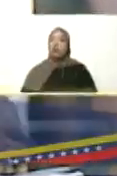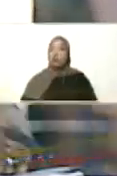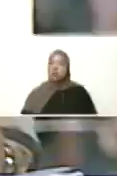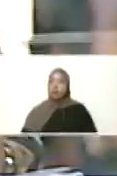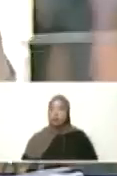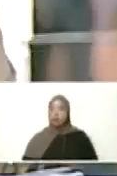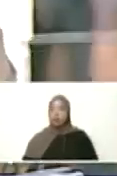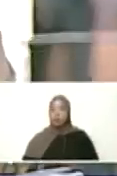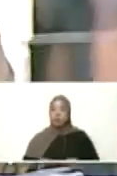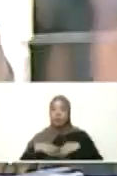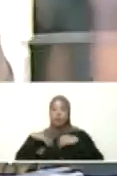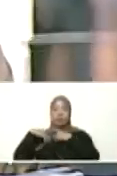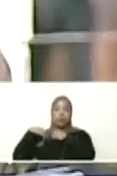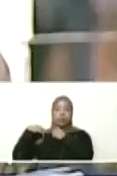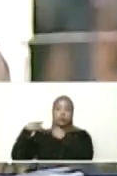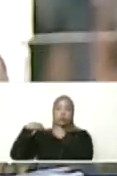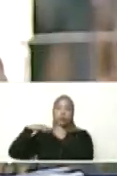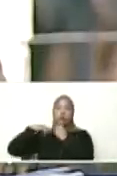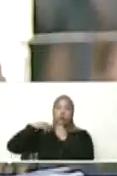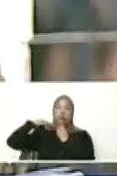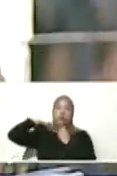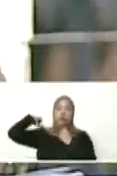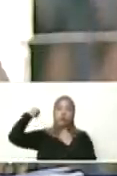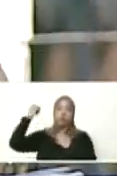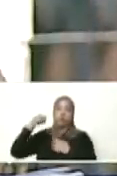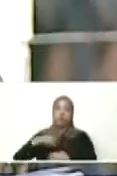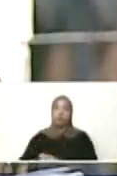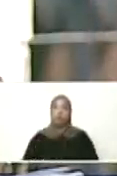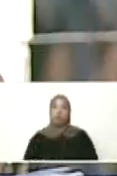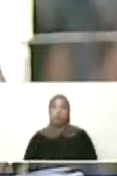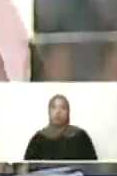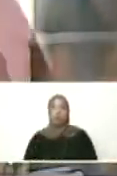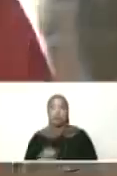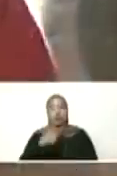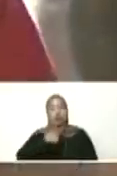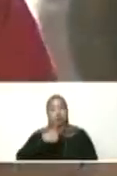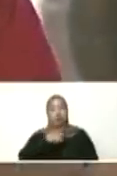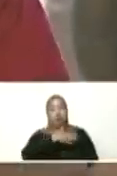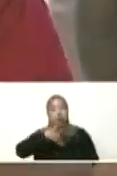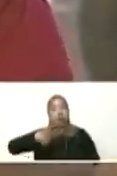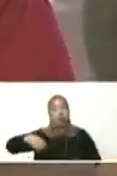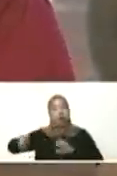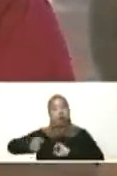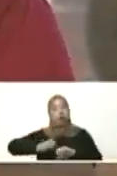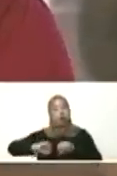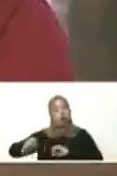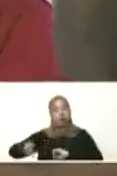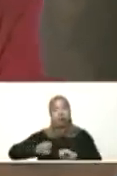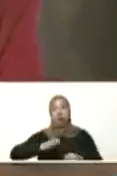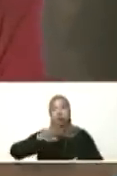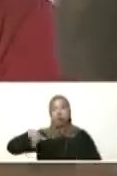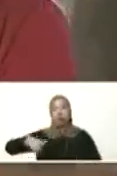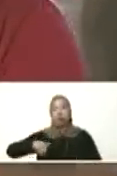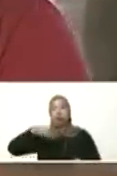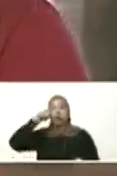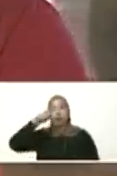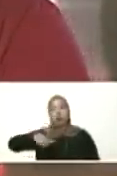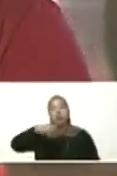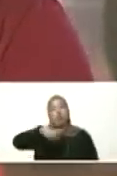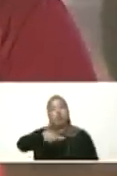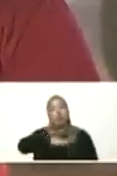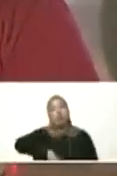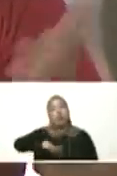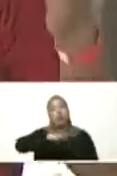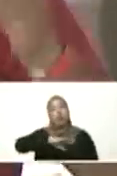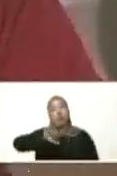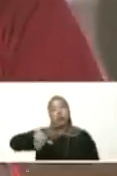Sí, presidente, yo quiero en nombre del movimiento comunero, pues, con todo respeto, decirle que nosotros como pueblo, nosotras como